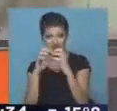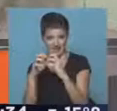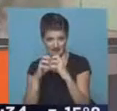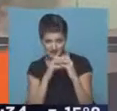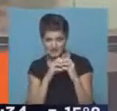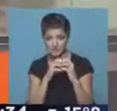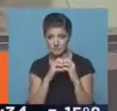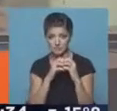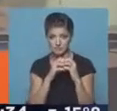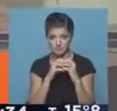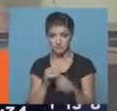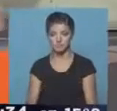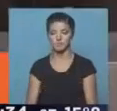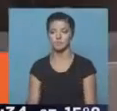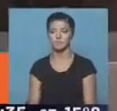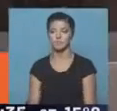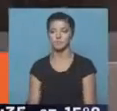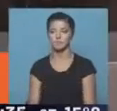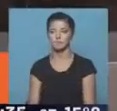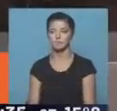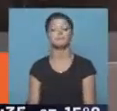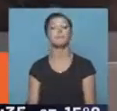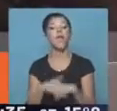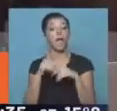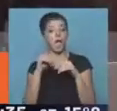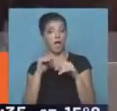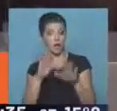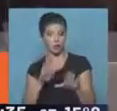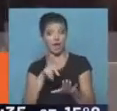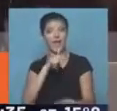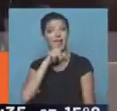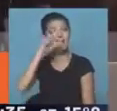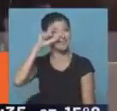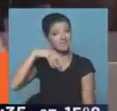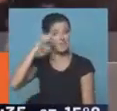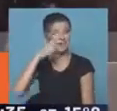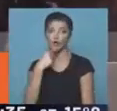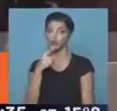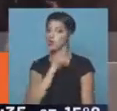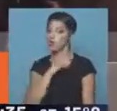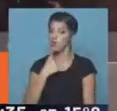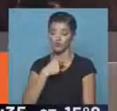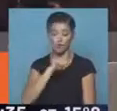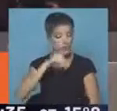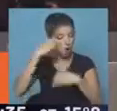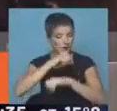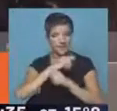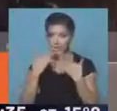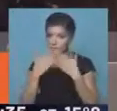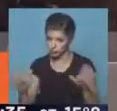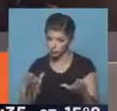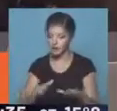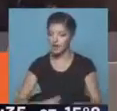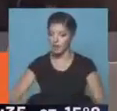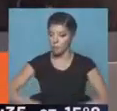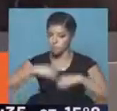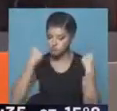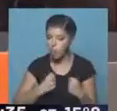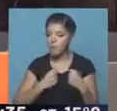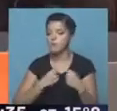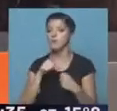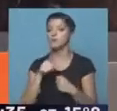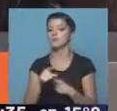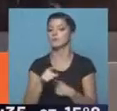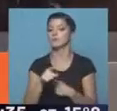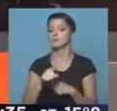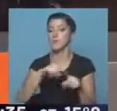Ahora, Temer está dispuesto al no renunciaré y está aferrado a una pelea, a una batalla